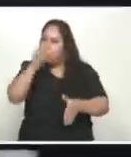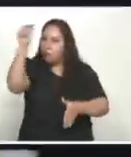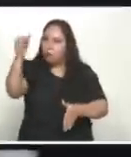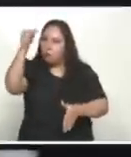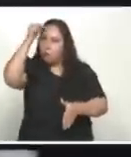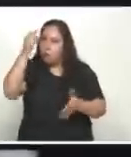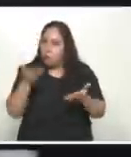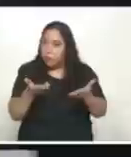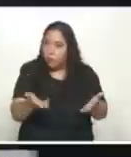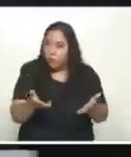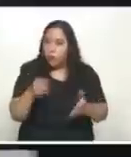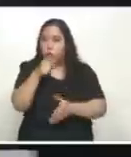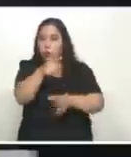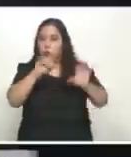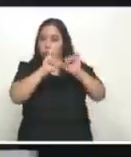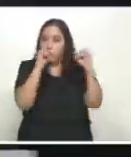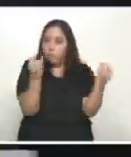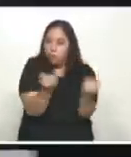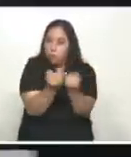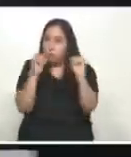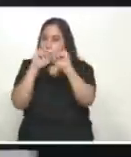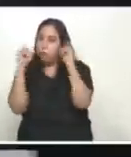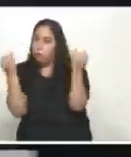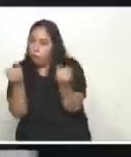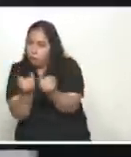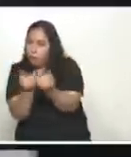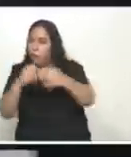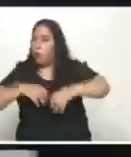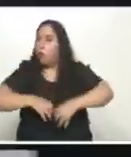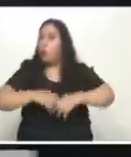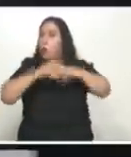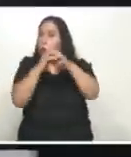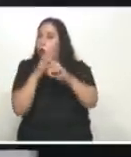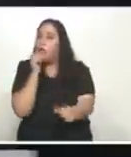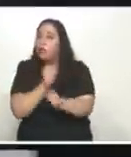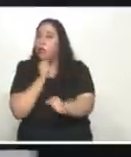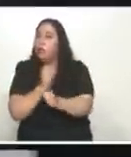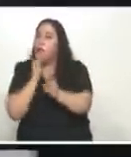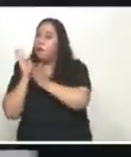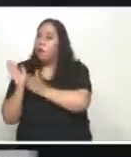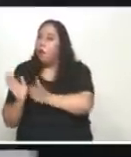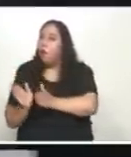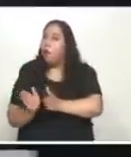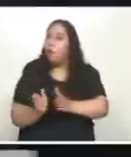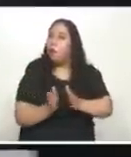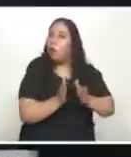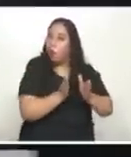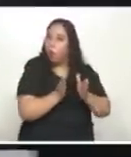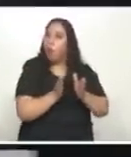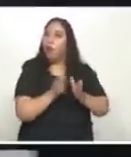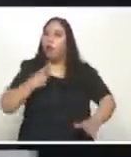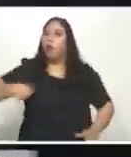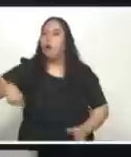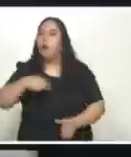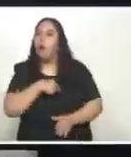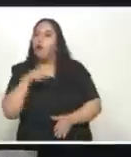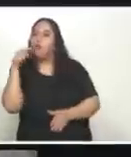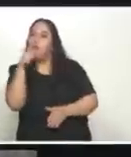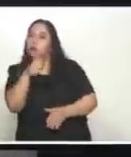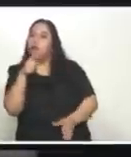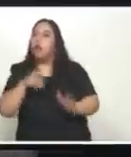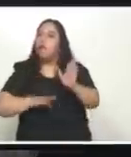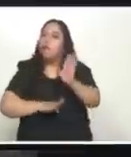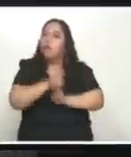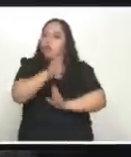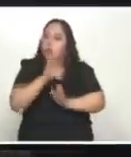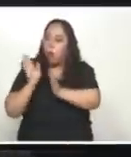que a sanearlas, pero también a poner orden. Por eso es que nosotros hablamos de un desarrollo, pero con orden.